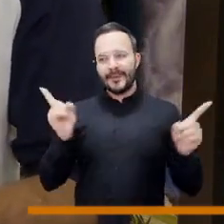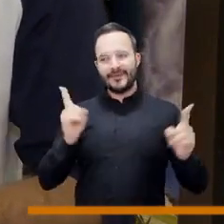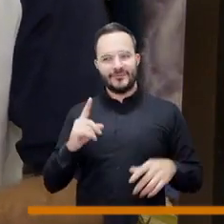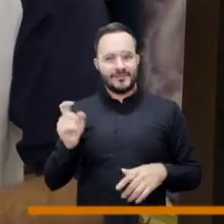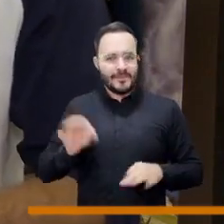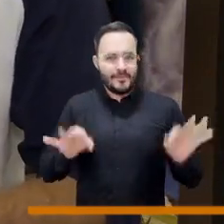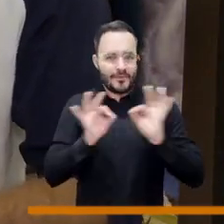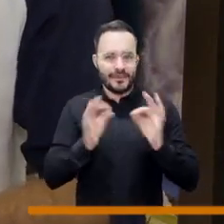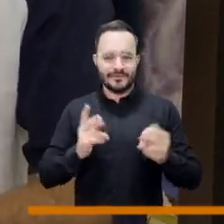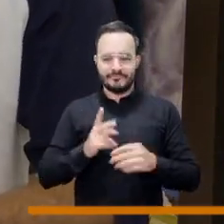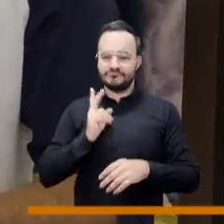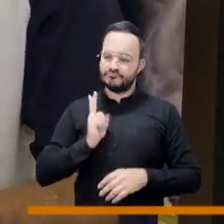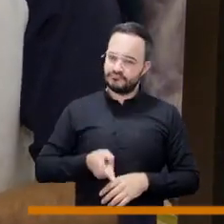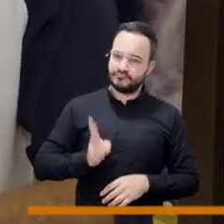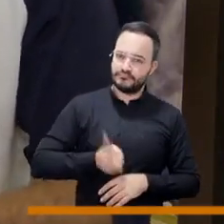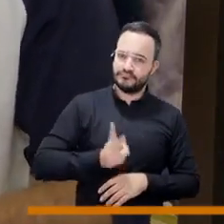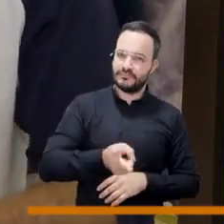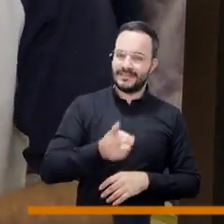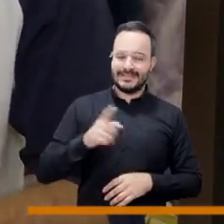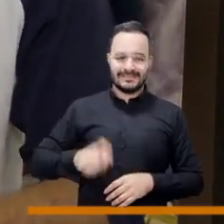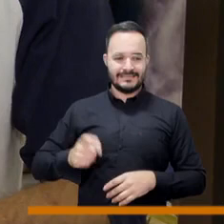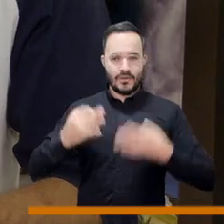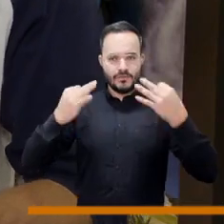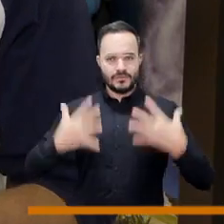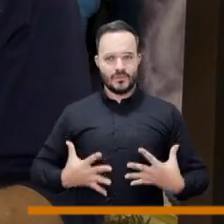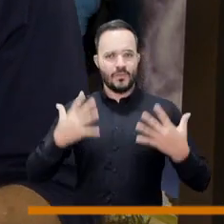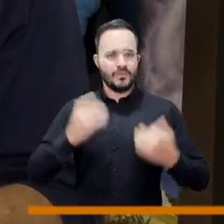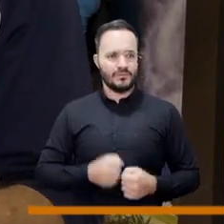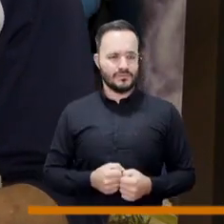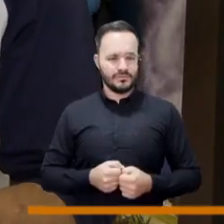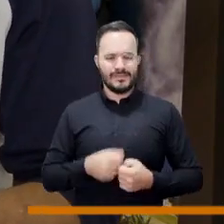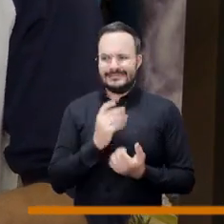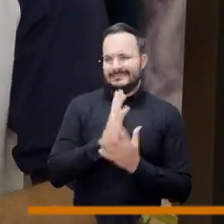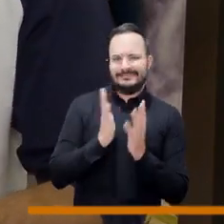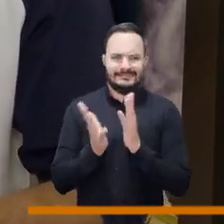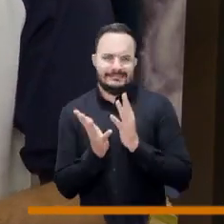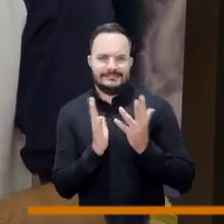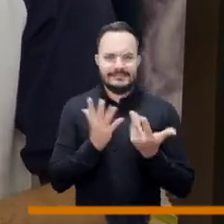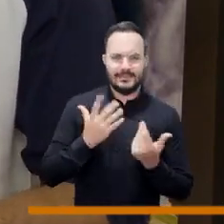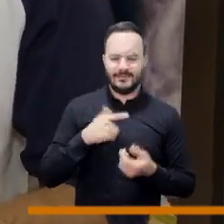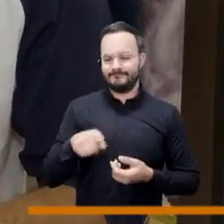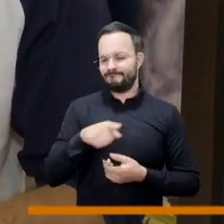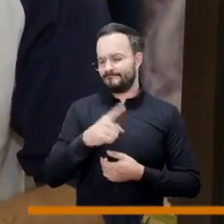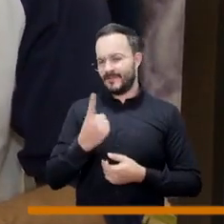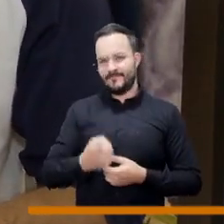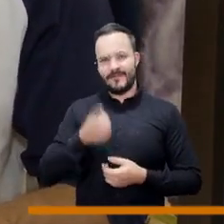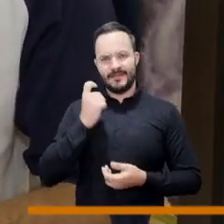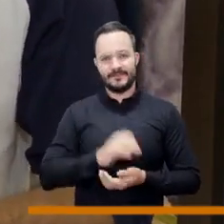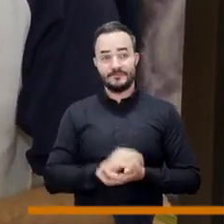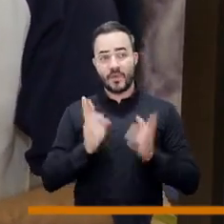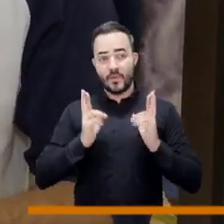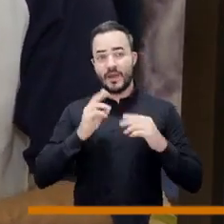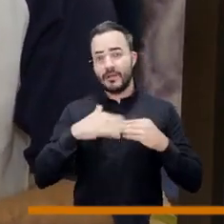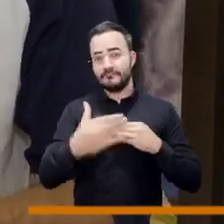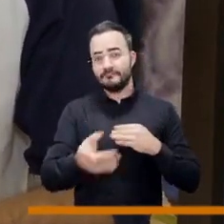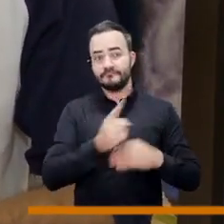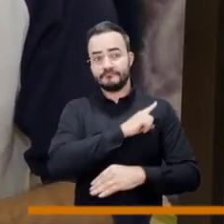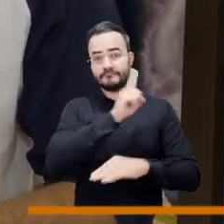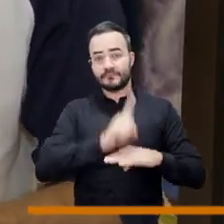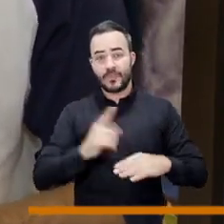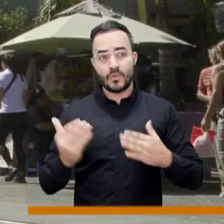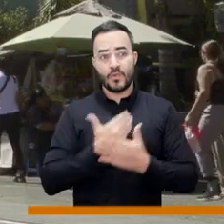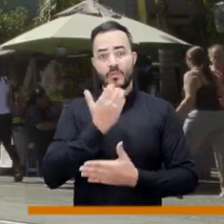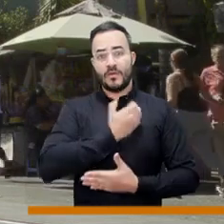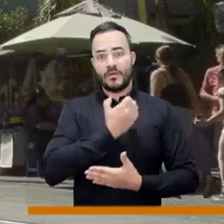movilidad humana y caminable segura. Y eso hoy es una de las falencias que tiene el territorio y es en lo que la